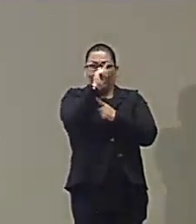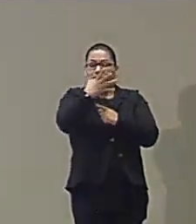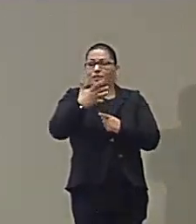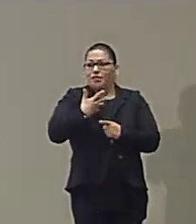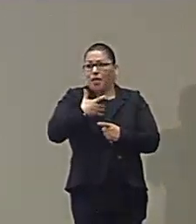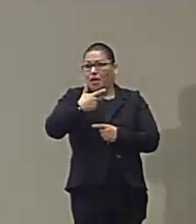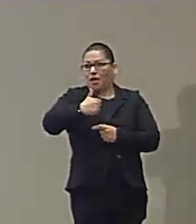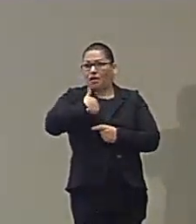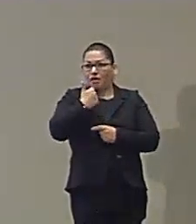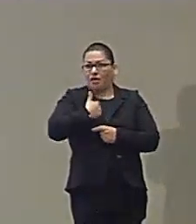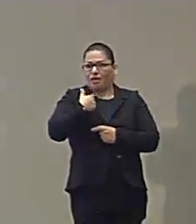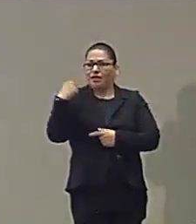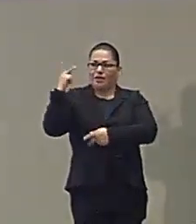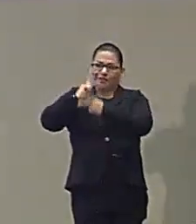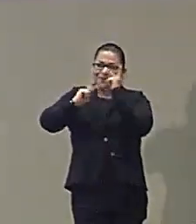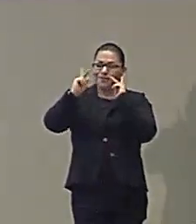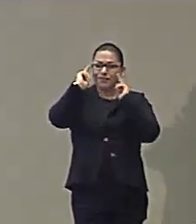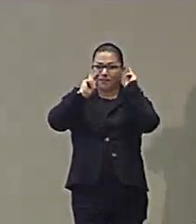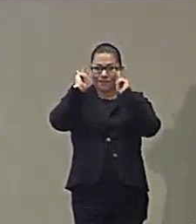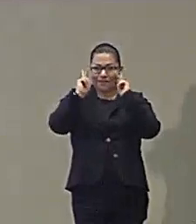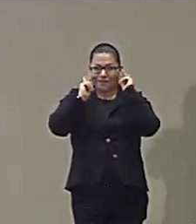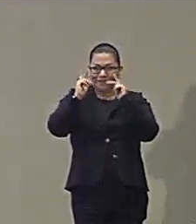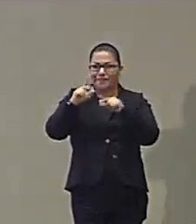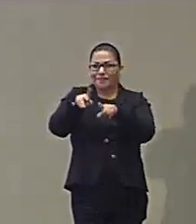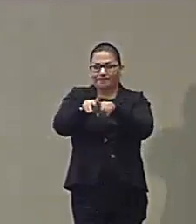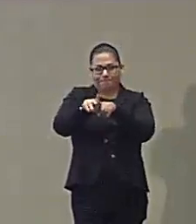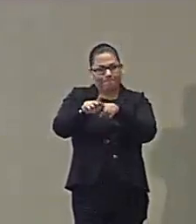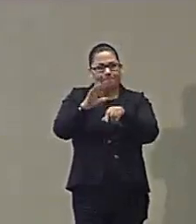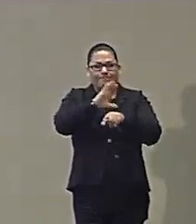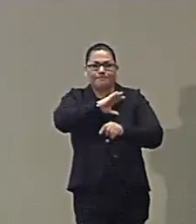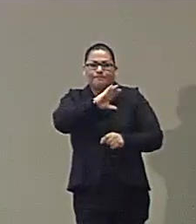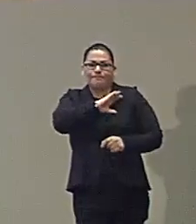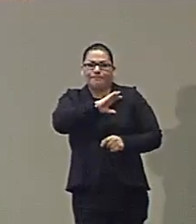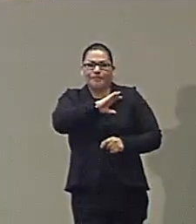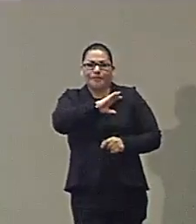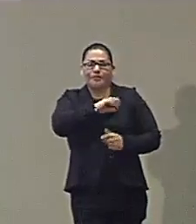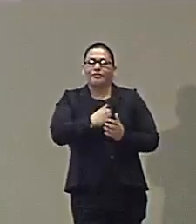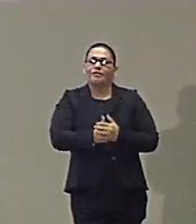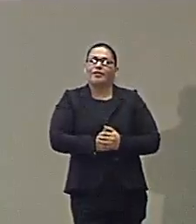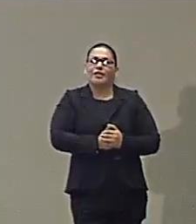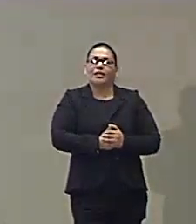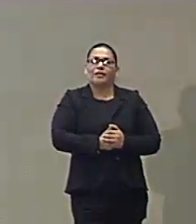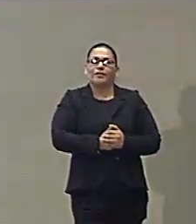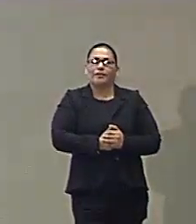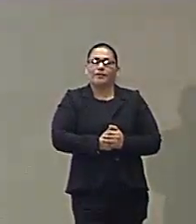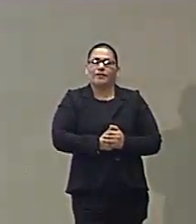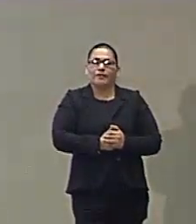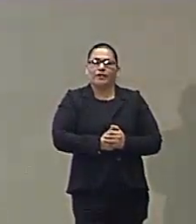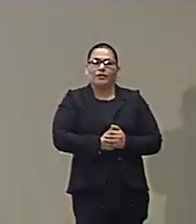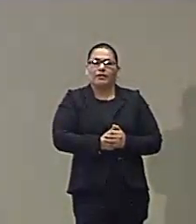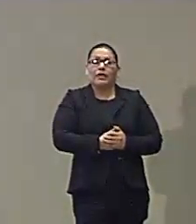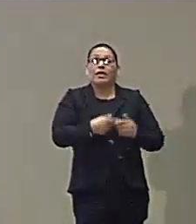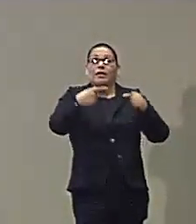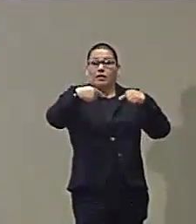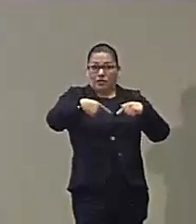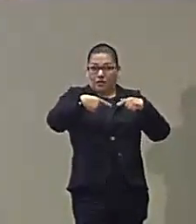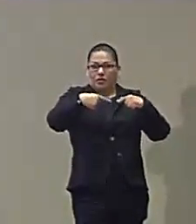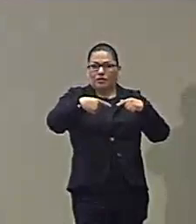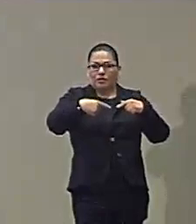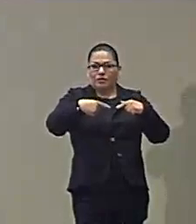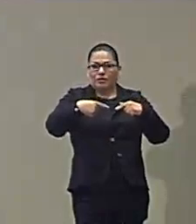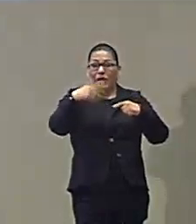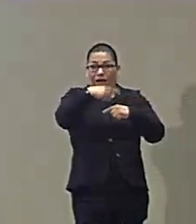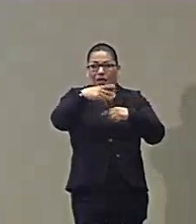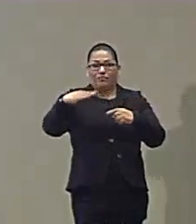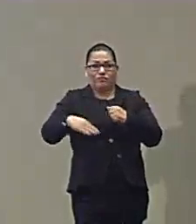la visita de mi querido hermano es esta pues época de las ballenas